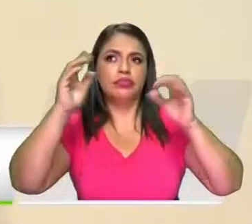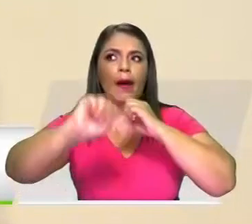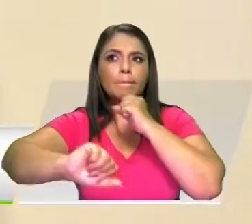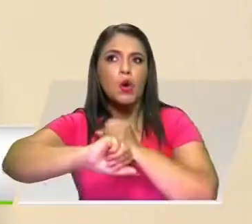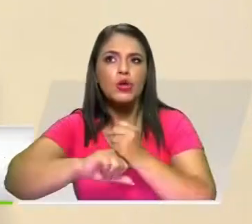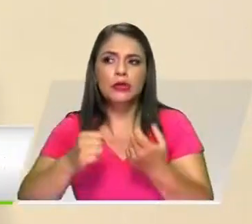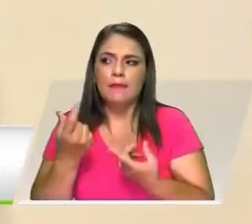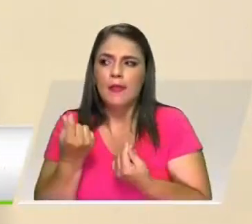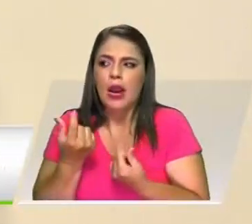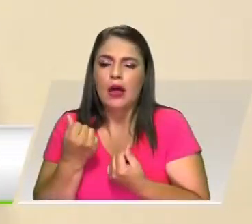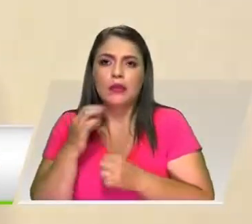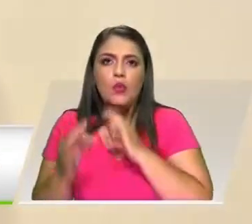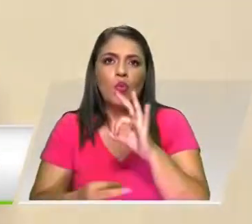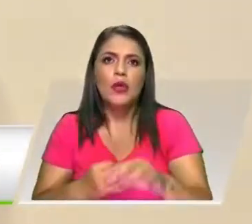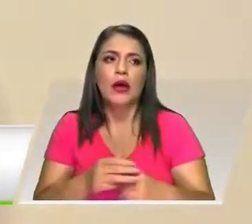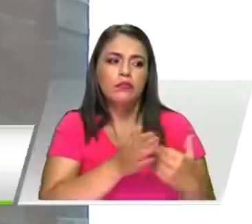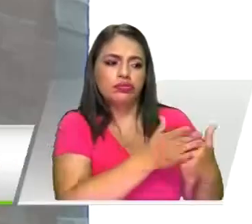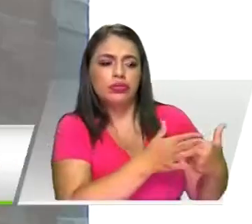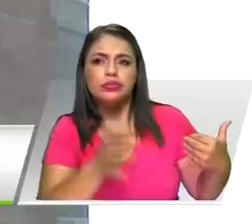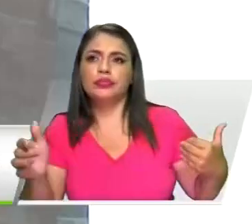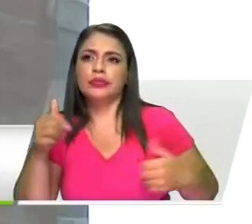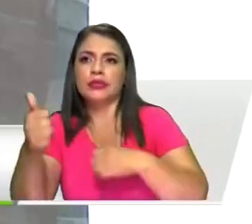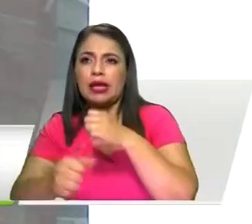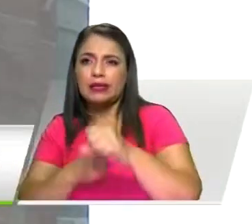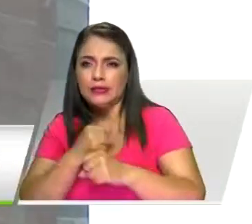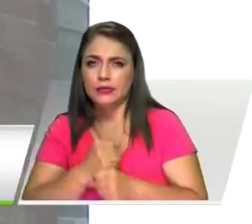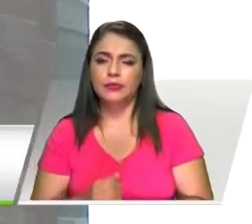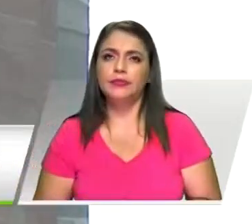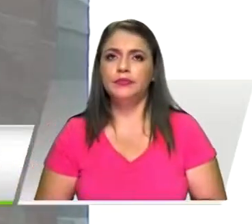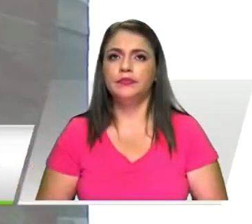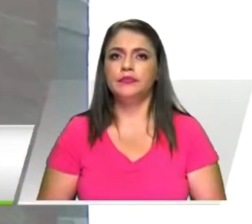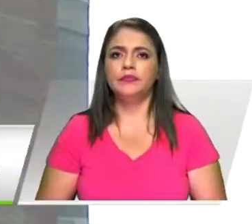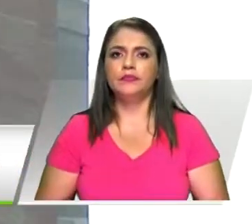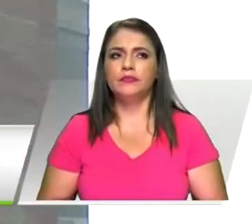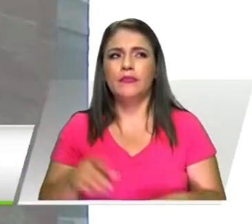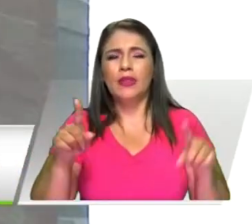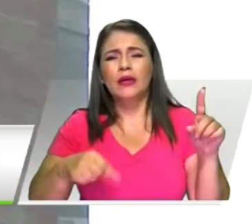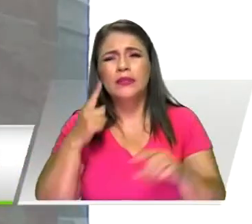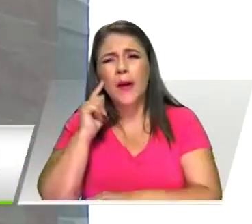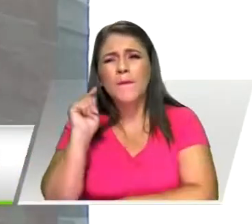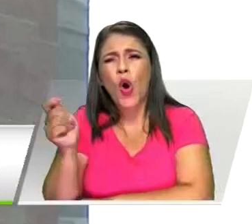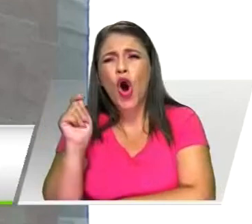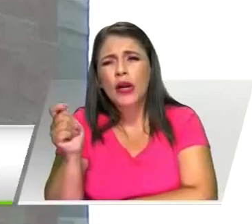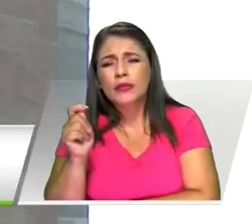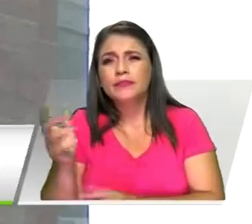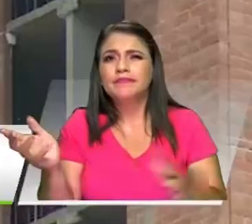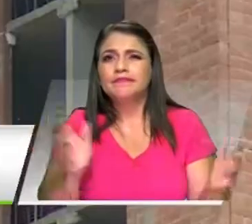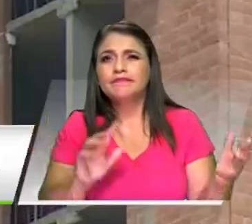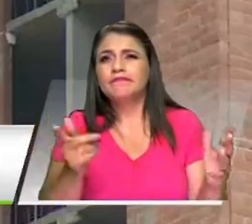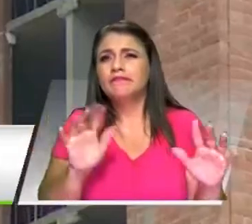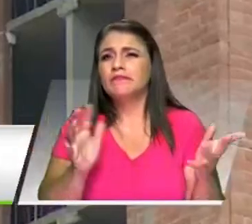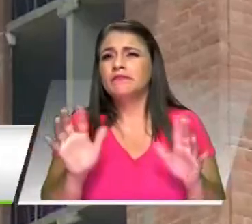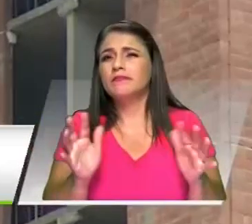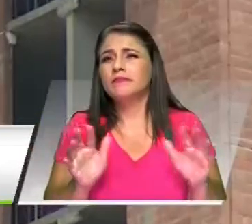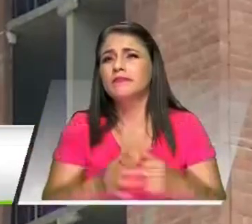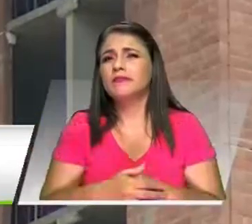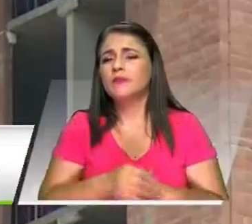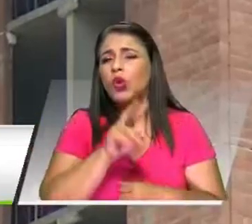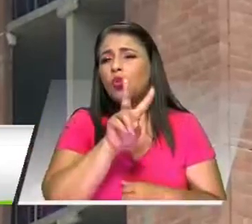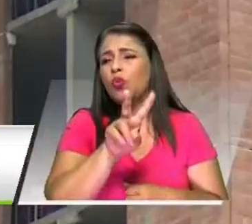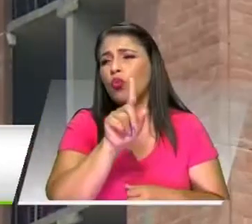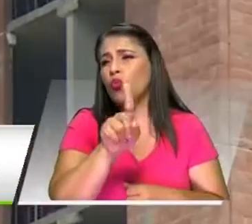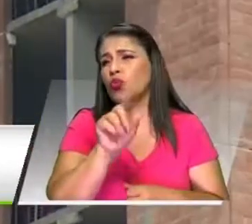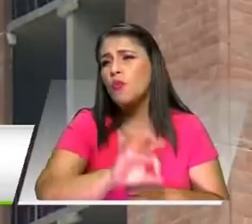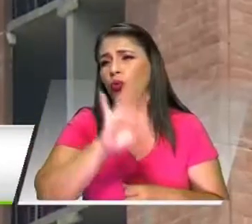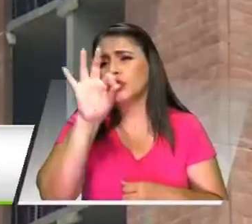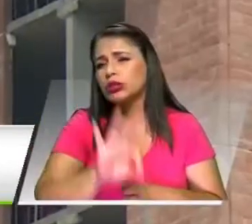patrimonial durante 10 años. Las aseguradoras creen que el máximo que podría significar el costo de esta póliza está entre el 1 y el